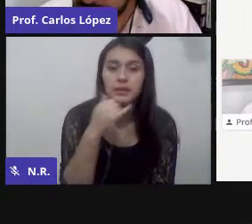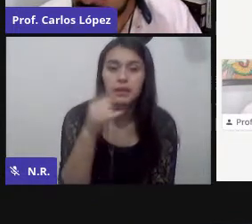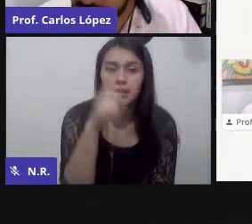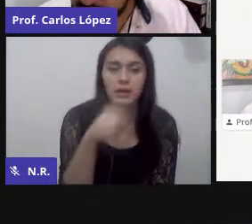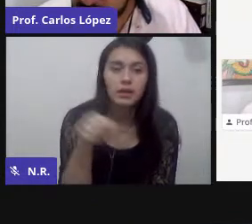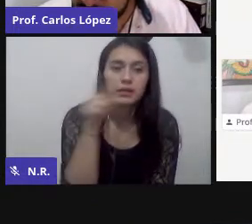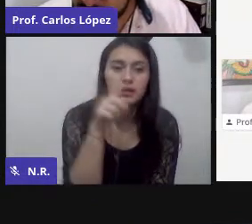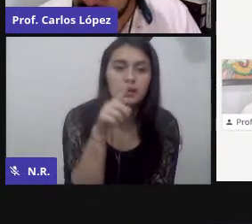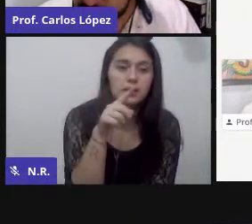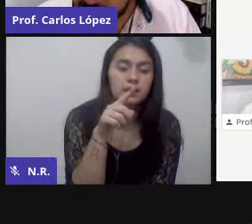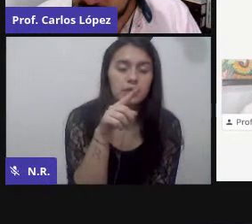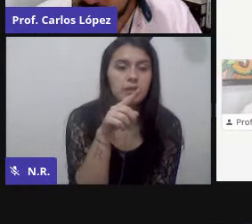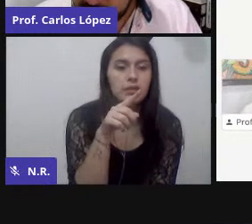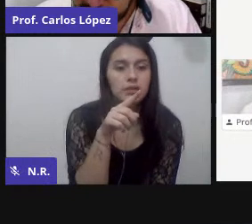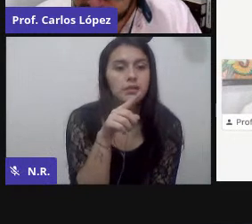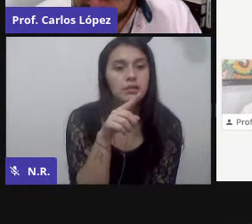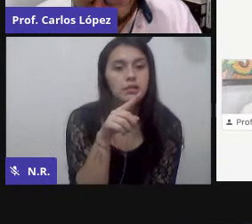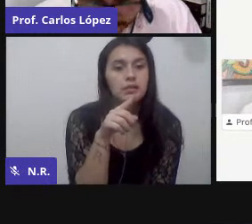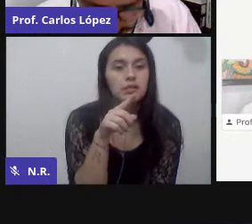pasa.